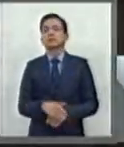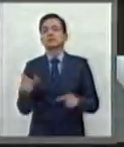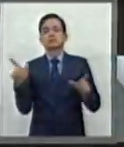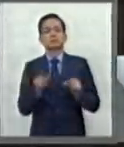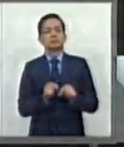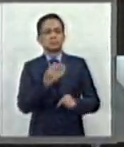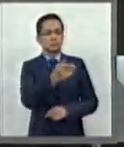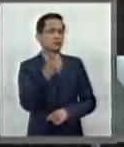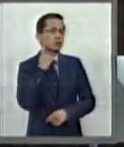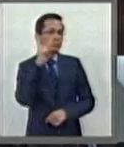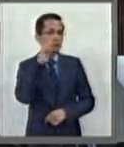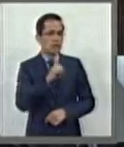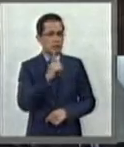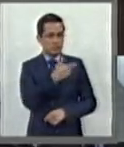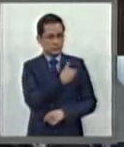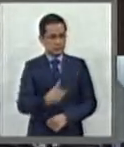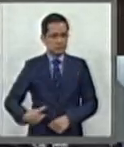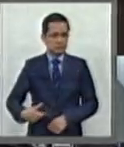diputada presidente.